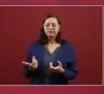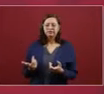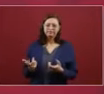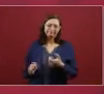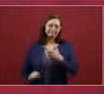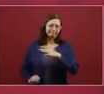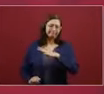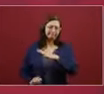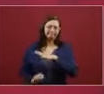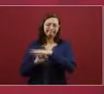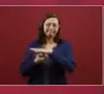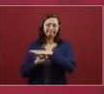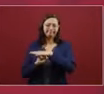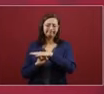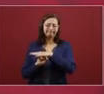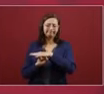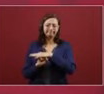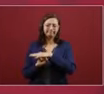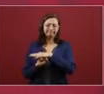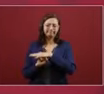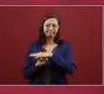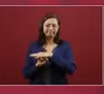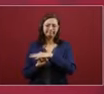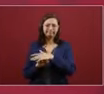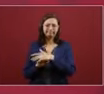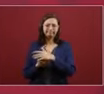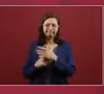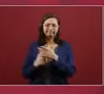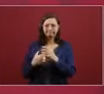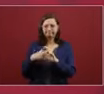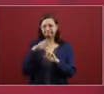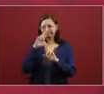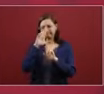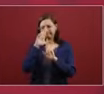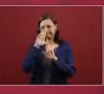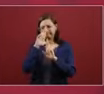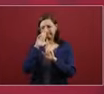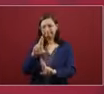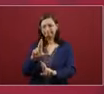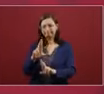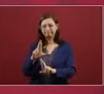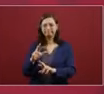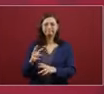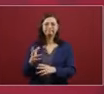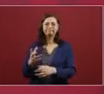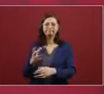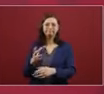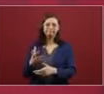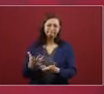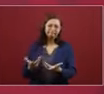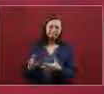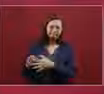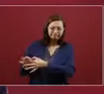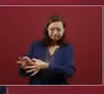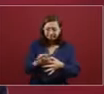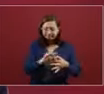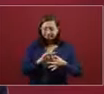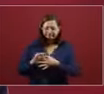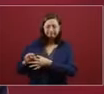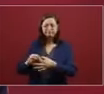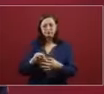fincada en el respeto, la fraternidad, el amor